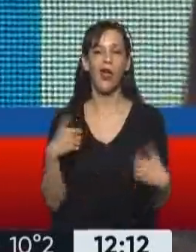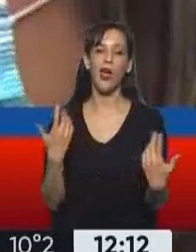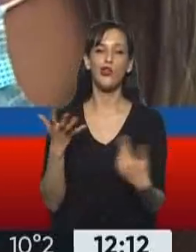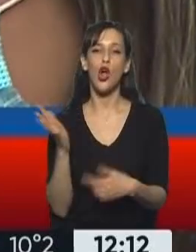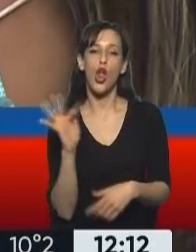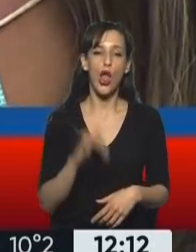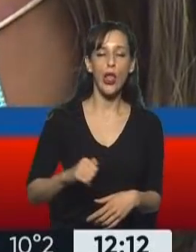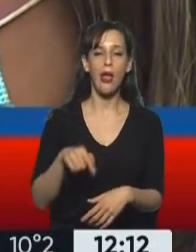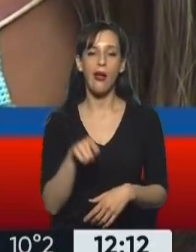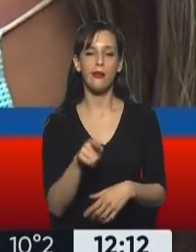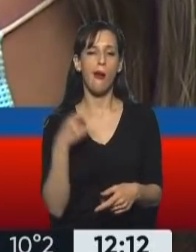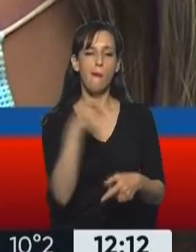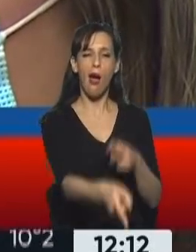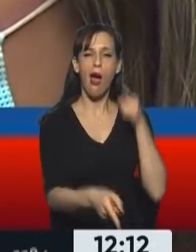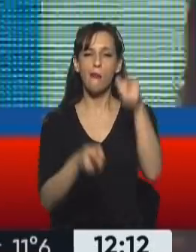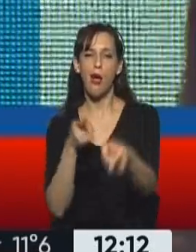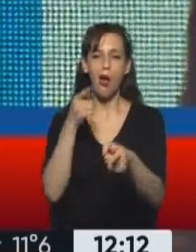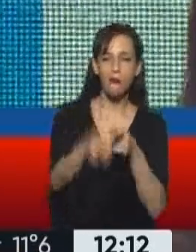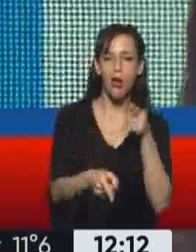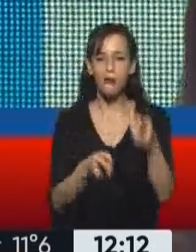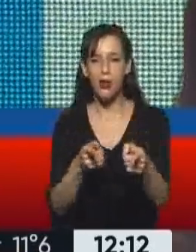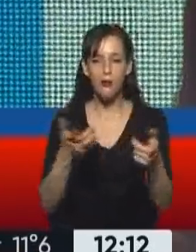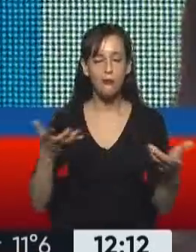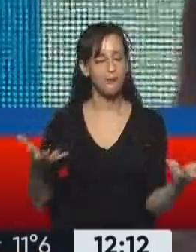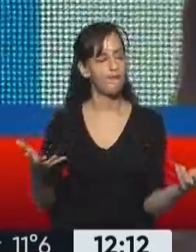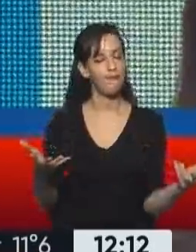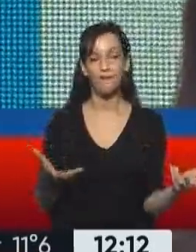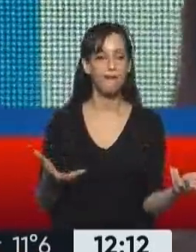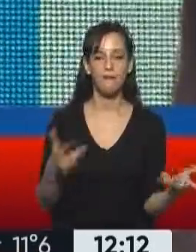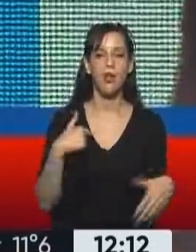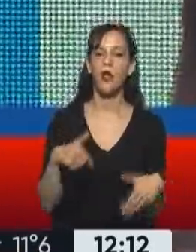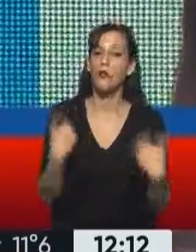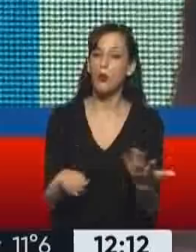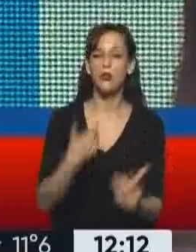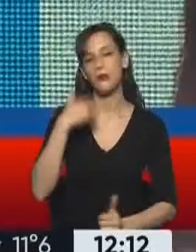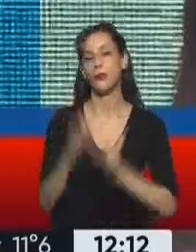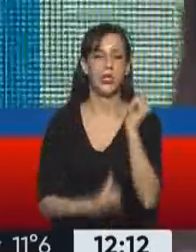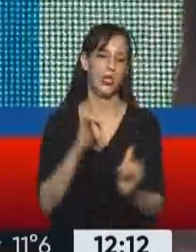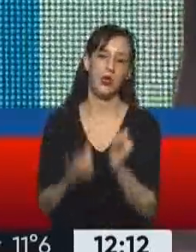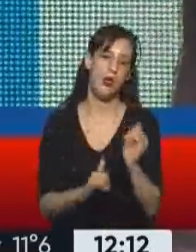prácticas políticas y de gestión, tenemos que explicarle que se está decidiendo